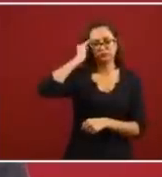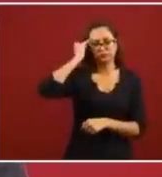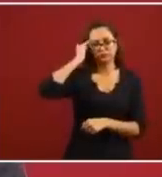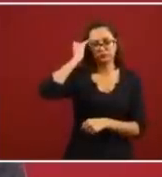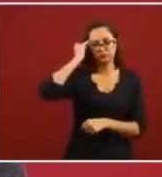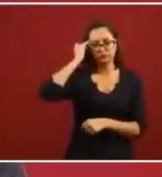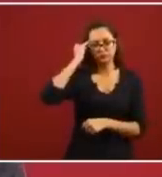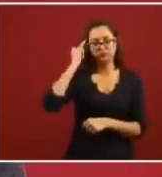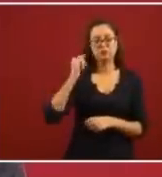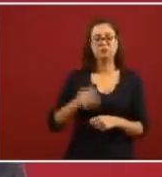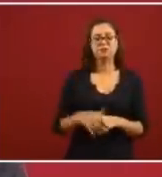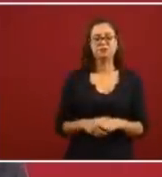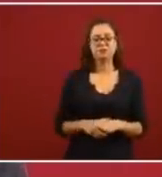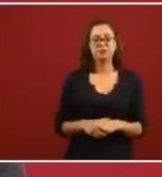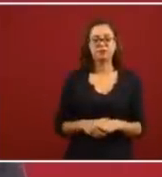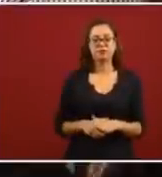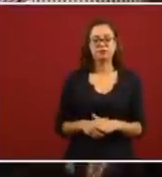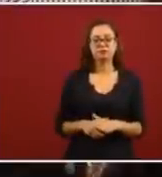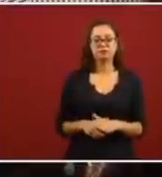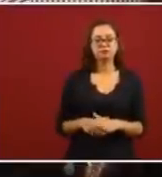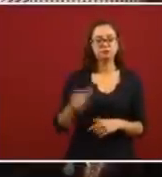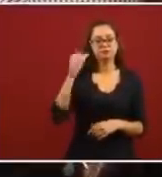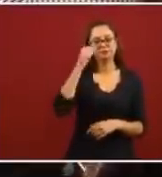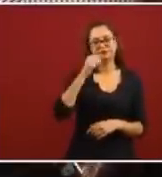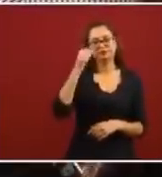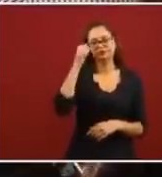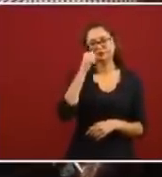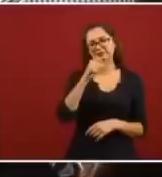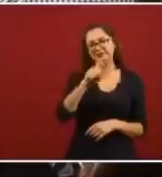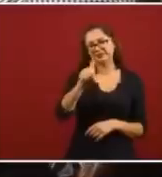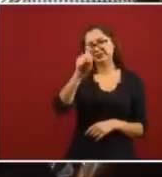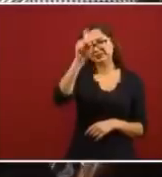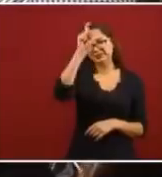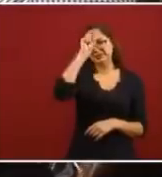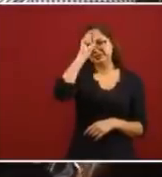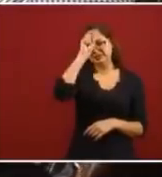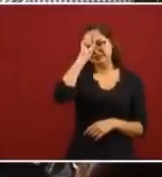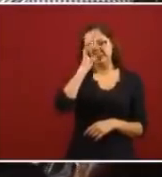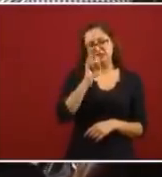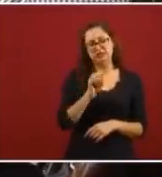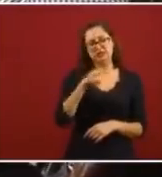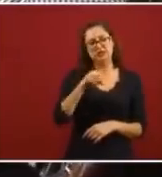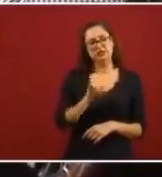Entonces, se cuestionaba mucho al INI